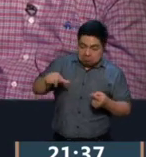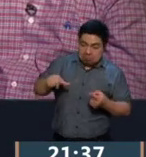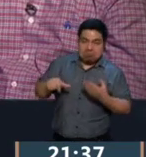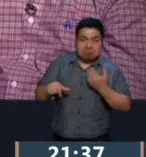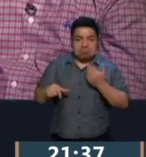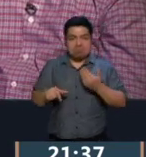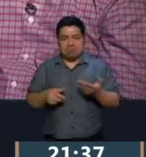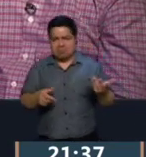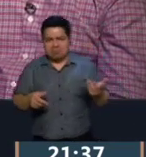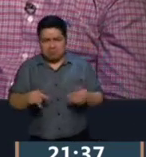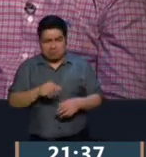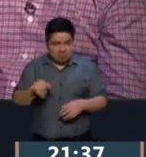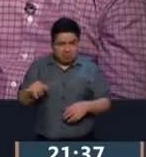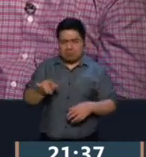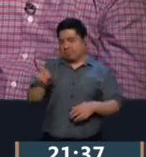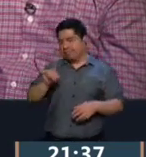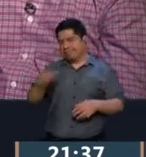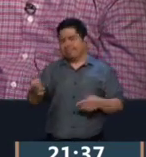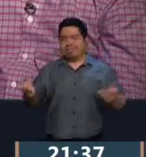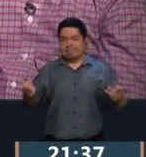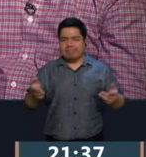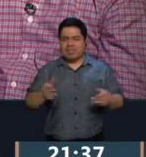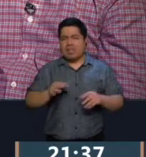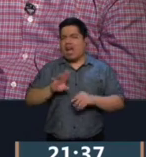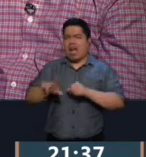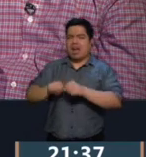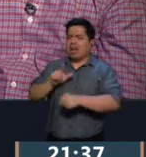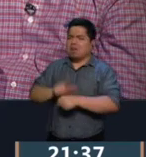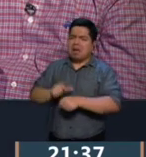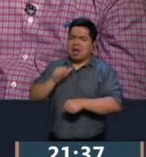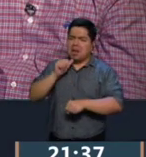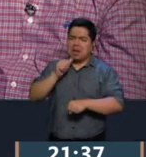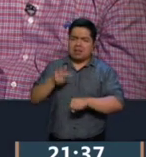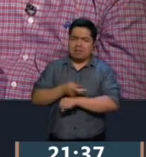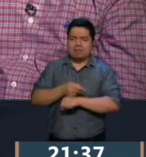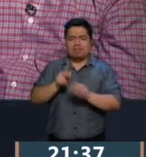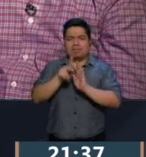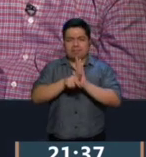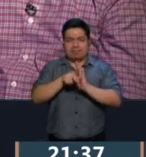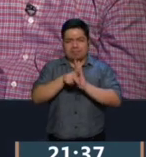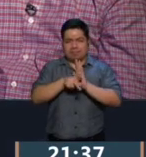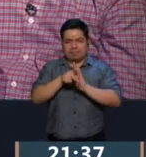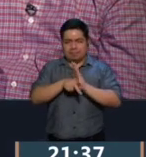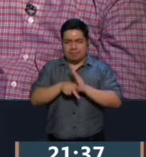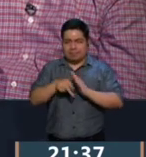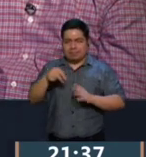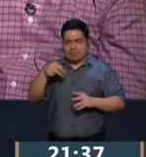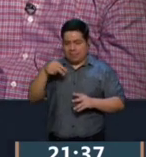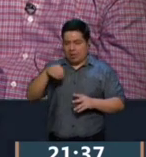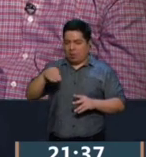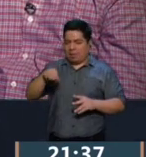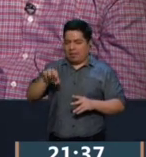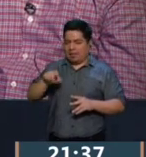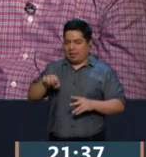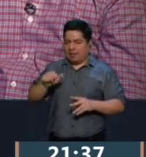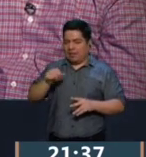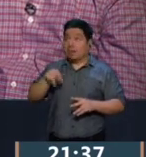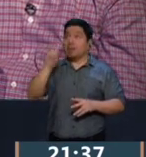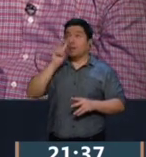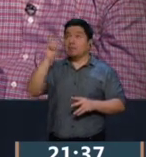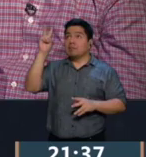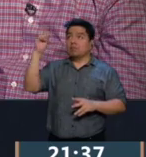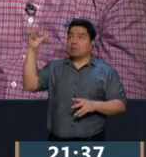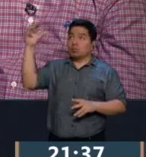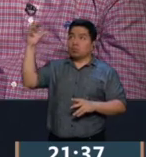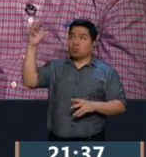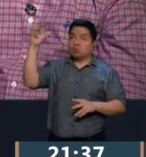el momento que quiera abrir su llave. Eso no es así. Y me parece que normalizar eso es como la película de No mires arriba,